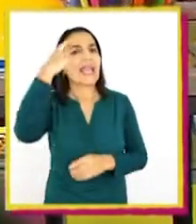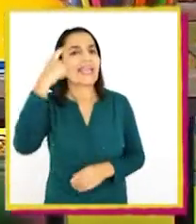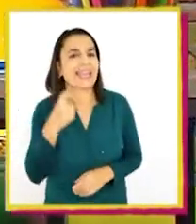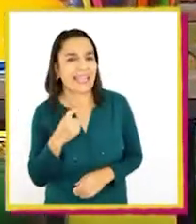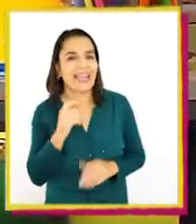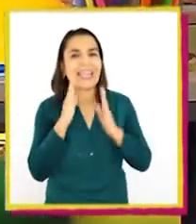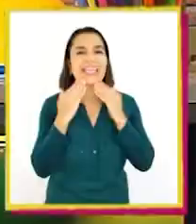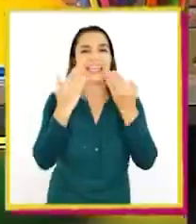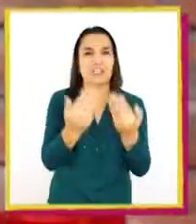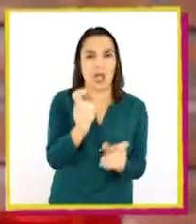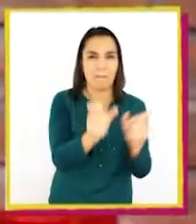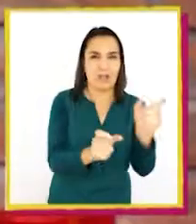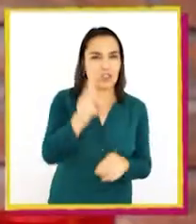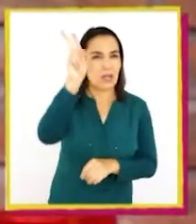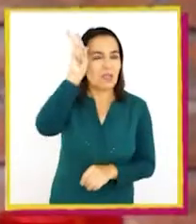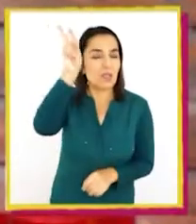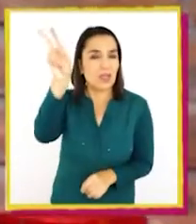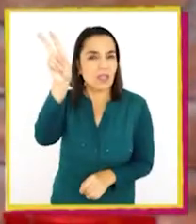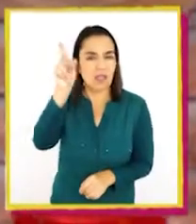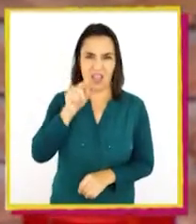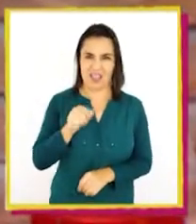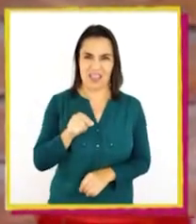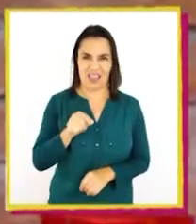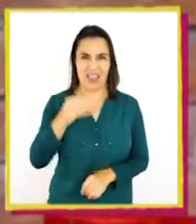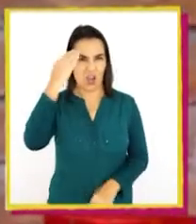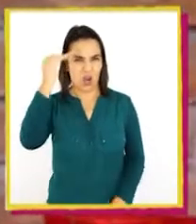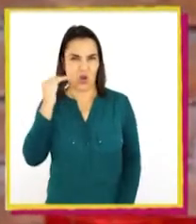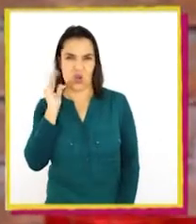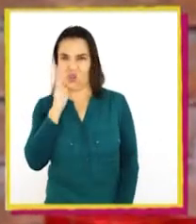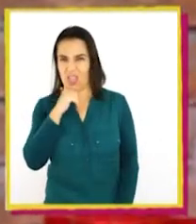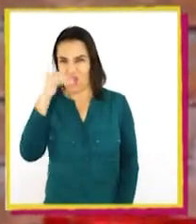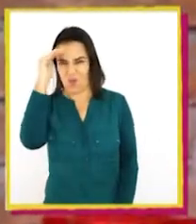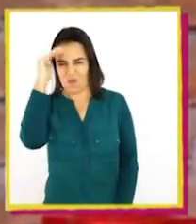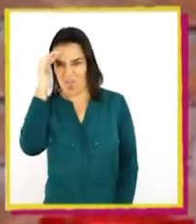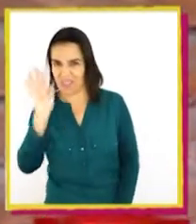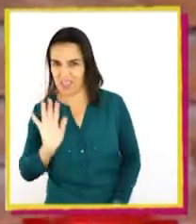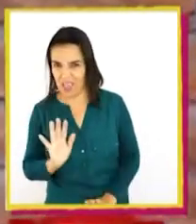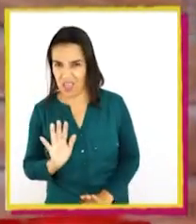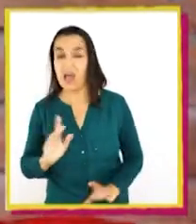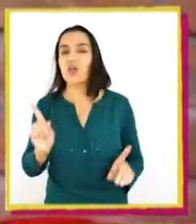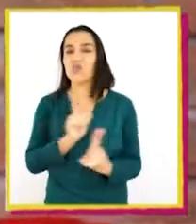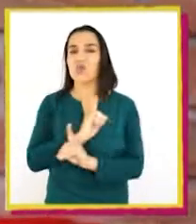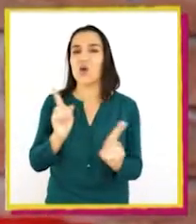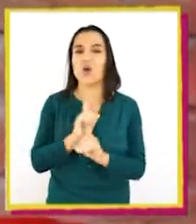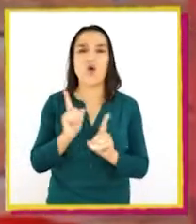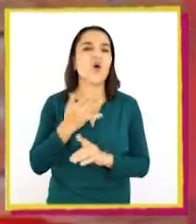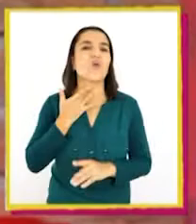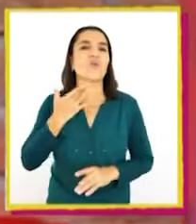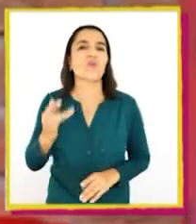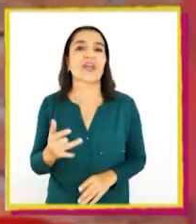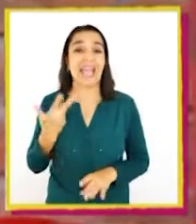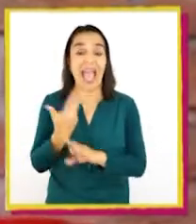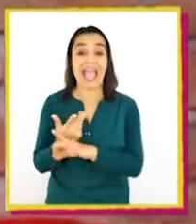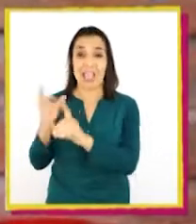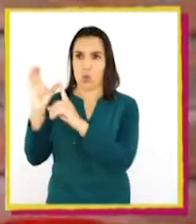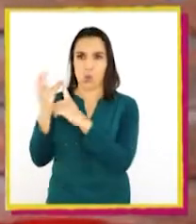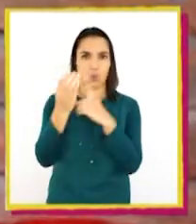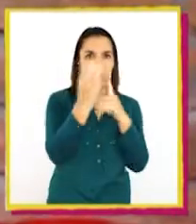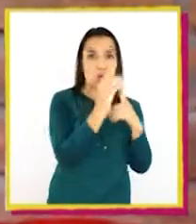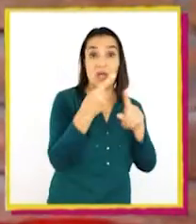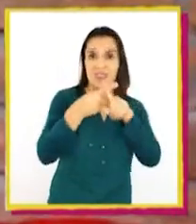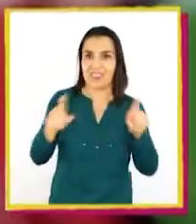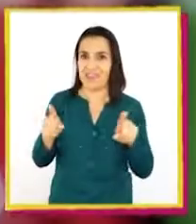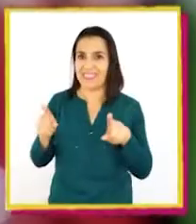los indígenas? ¿Será que él era muy desconfiado? No. es por las diferentes culturas.